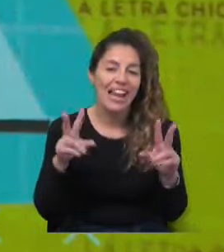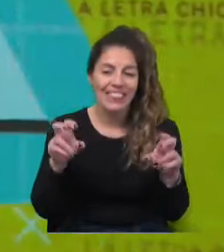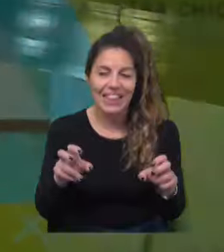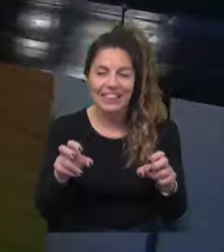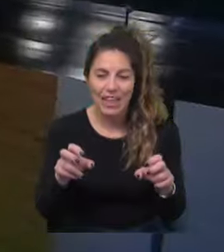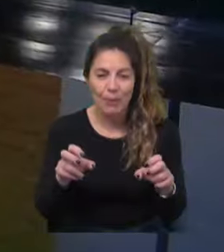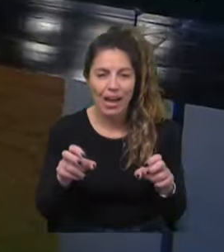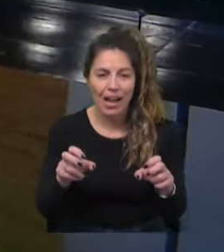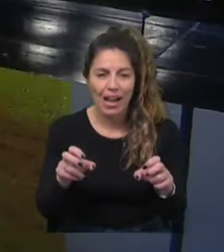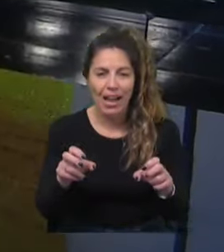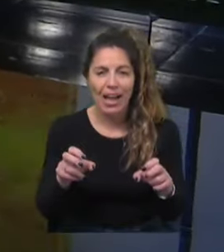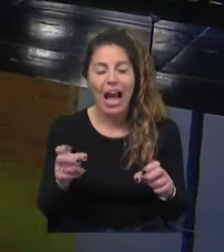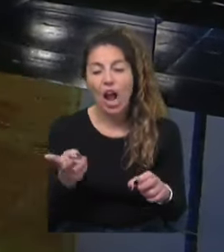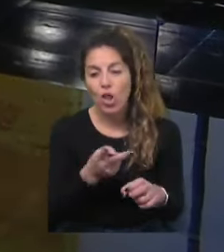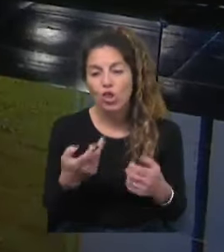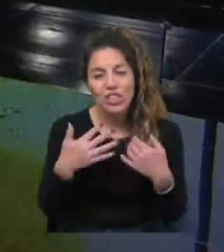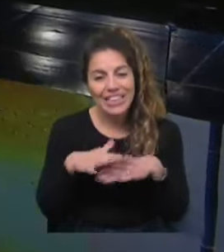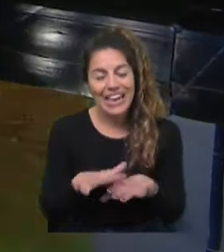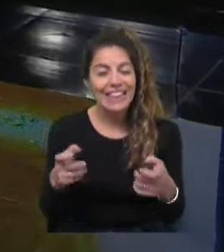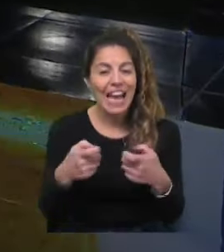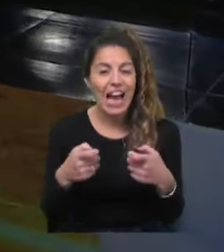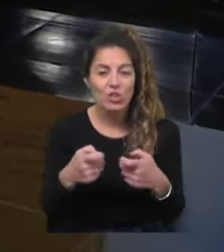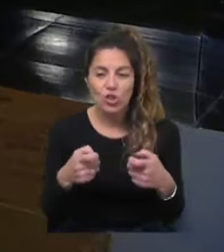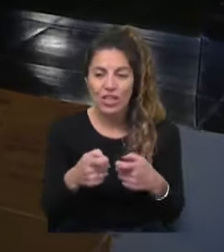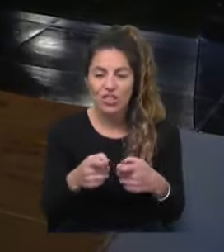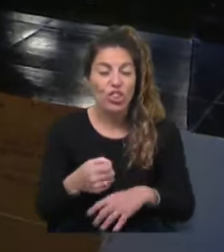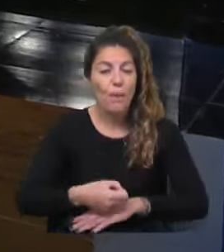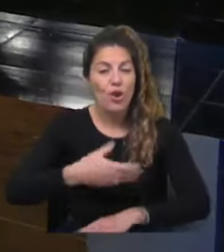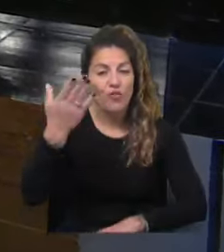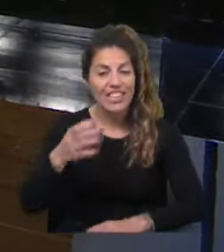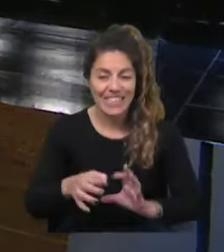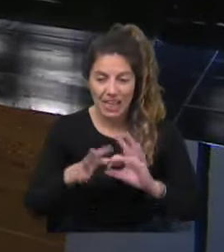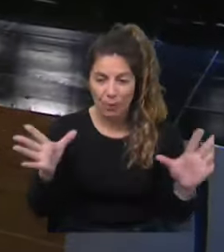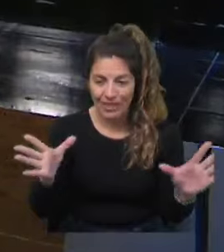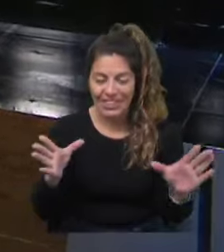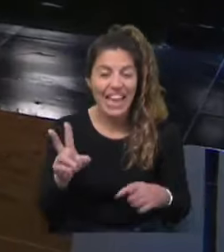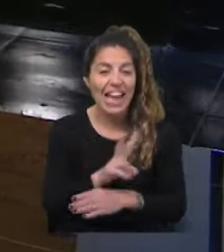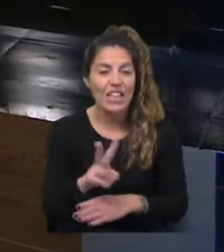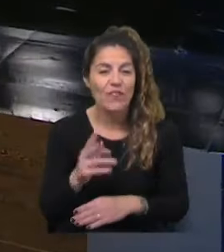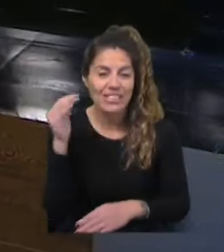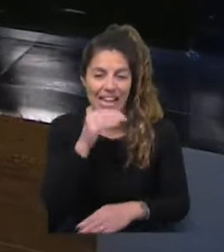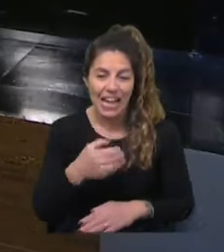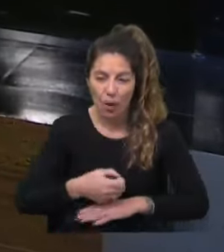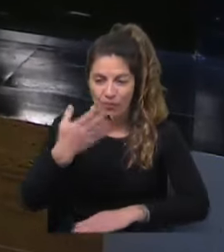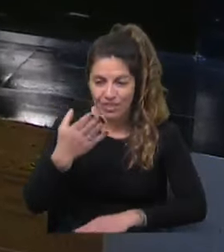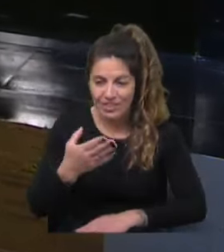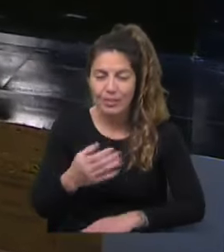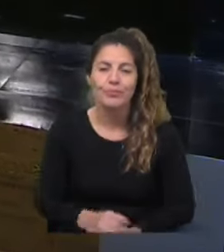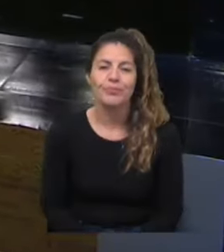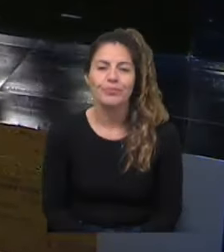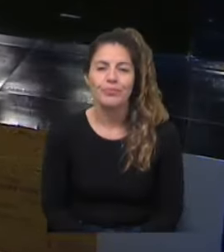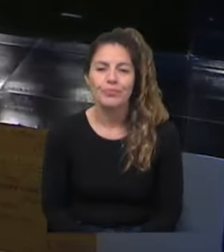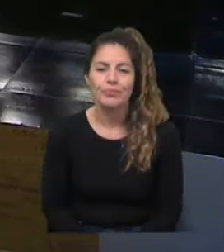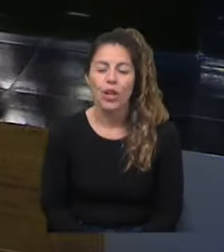Alessandra Rodríguez. Ambos son integrantes de la Asociación Civil de Profesionales Independientes en Defensa de la Caja Profesional. Alessandra Rodríguez,